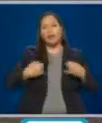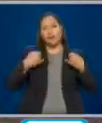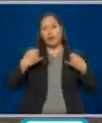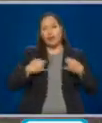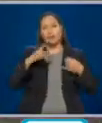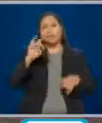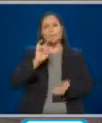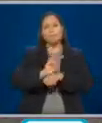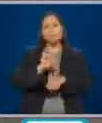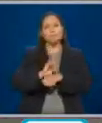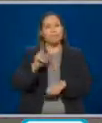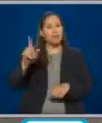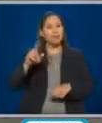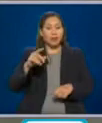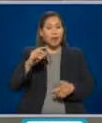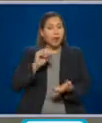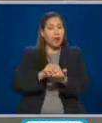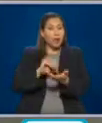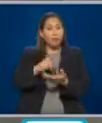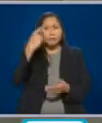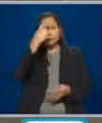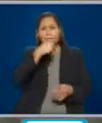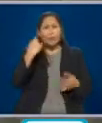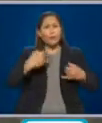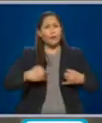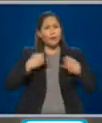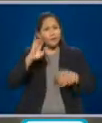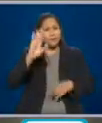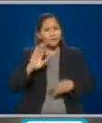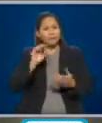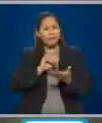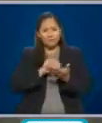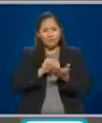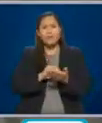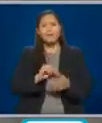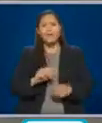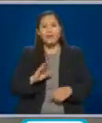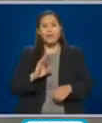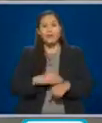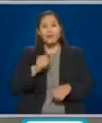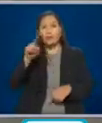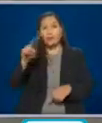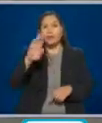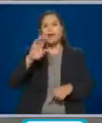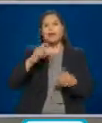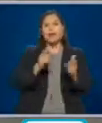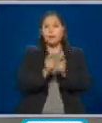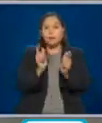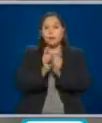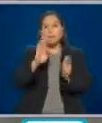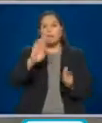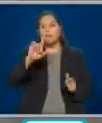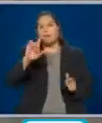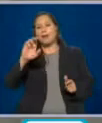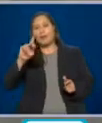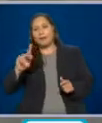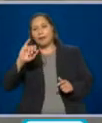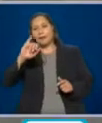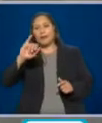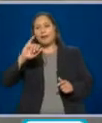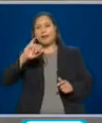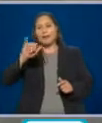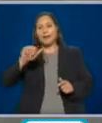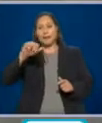más Porque tragaños. Pues se sigue ve- siendo, No, ¿no? sí. Porque es de la sigue edad. siendo la Él fiel. empezó Bárbaro. con un grupo que se llamaba los Black Jeans. Ahí estuvieron con Peerless, hicieron